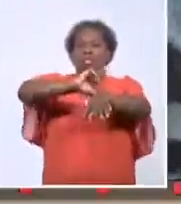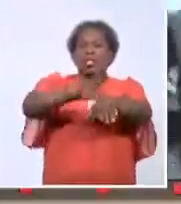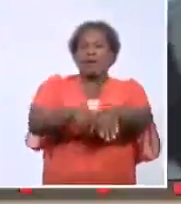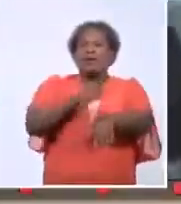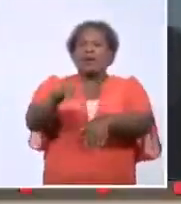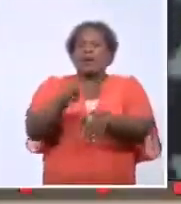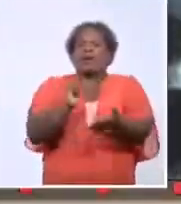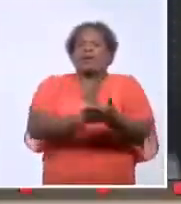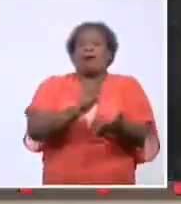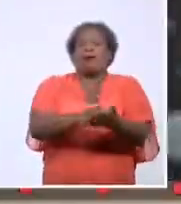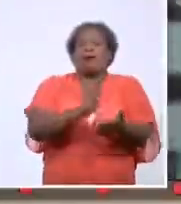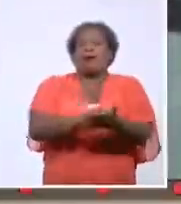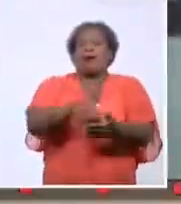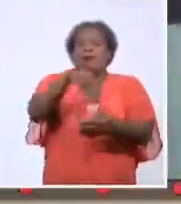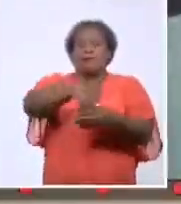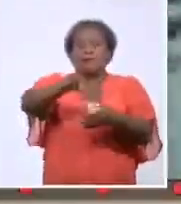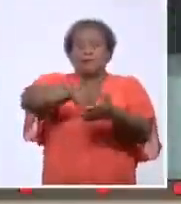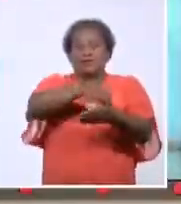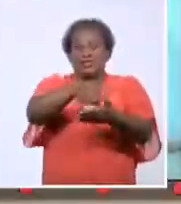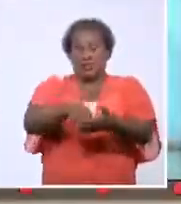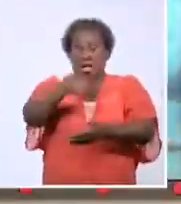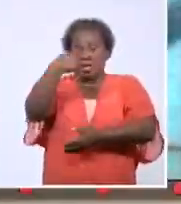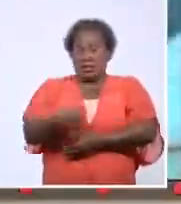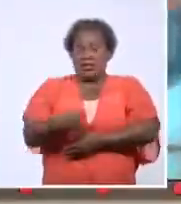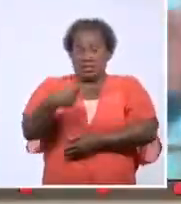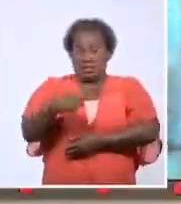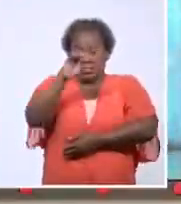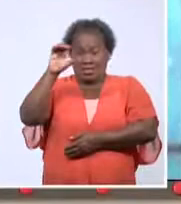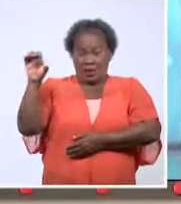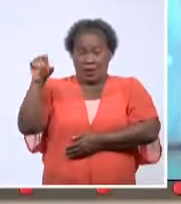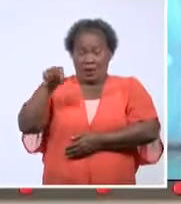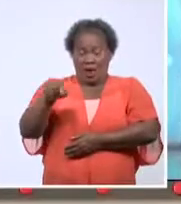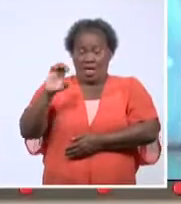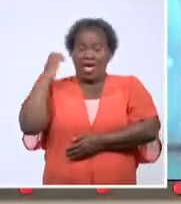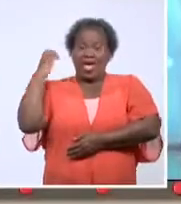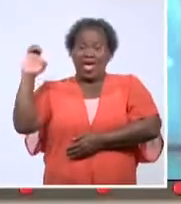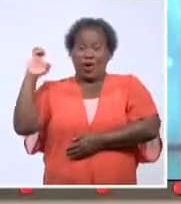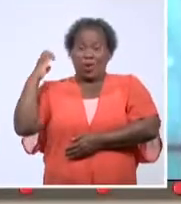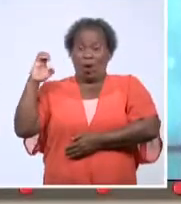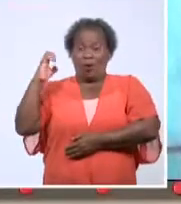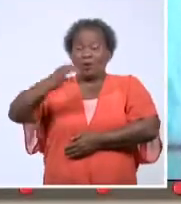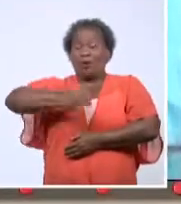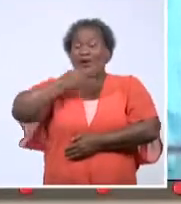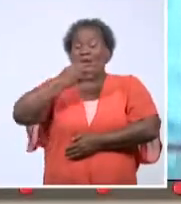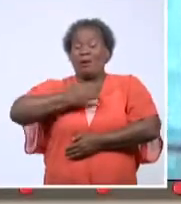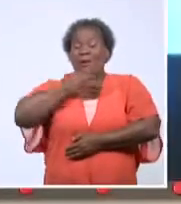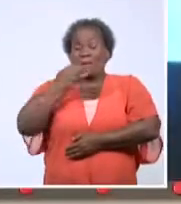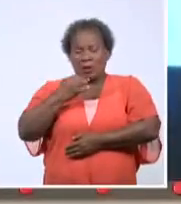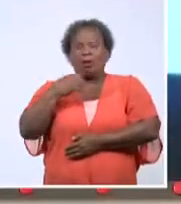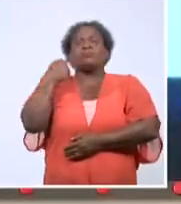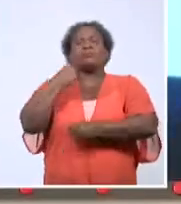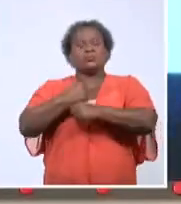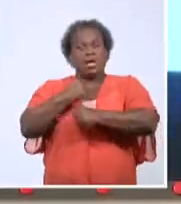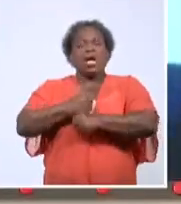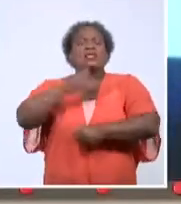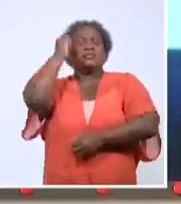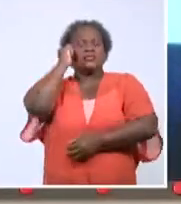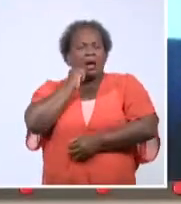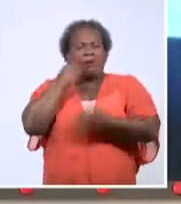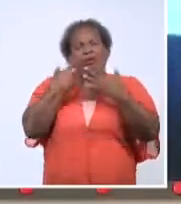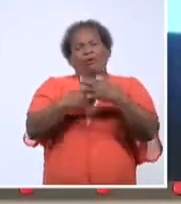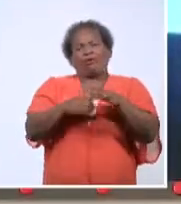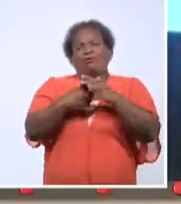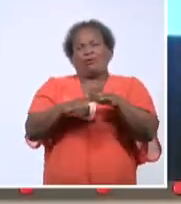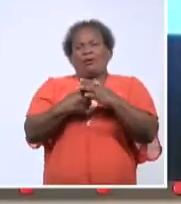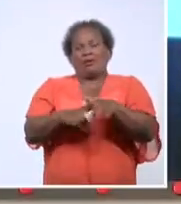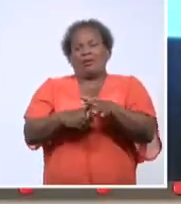inscripción en las elecciones, a lo que el Tribunal Contencioso Electoral de Ecuador respondió anunciando que sesiona este sábado para resolverlo.